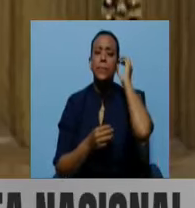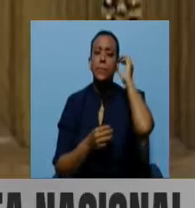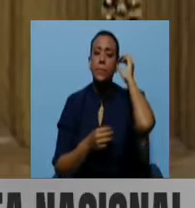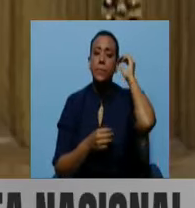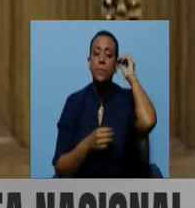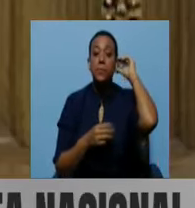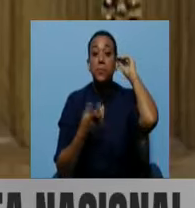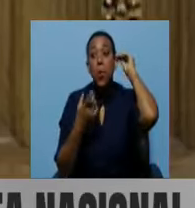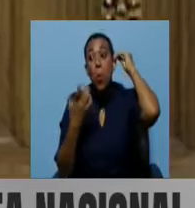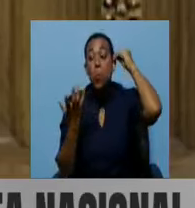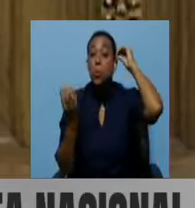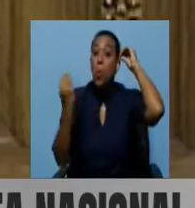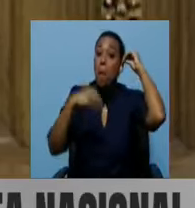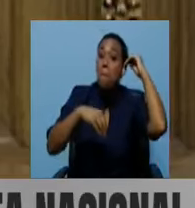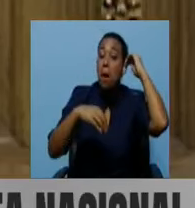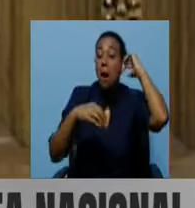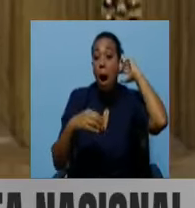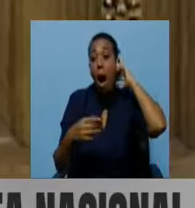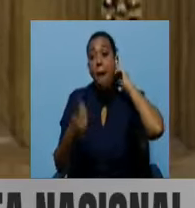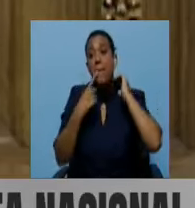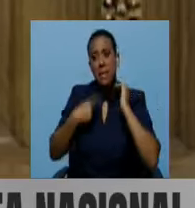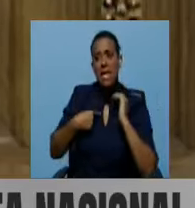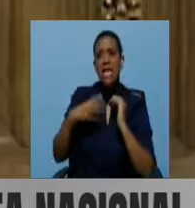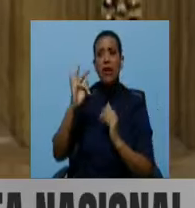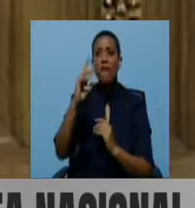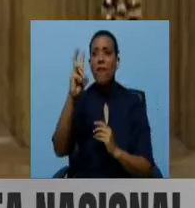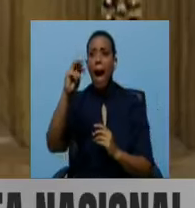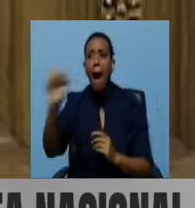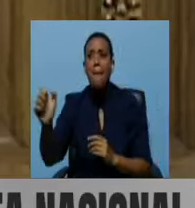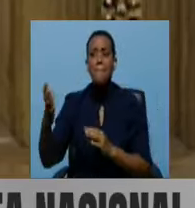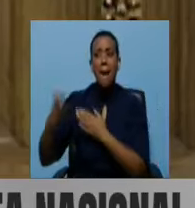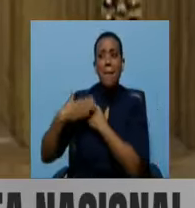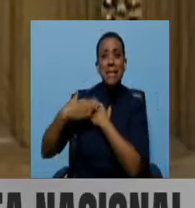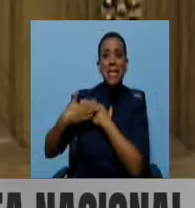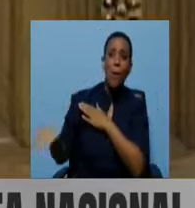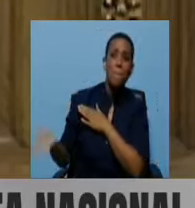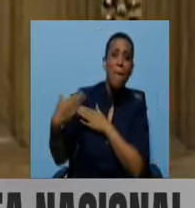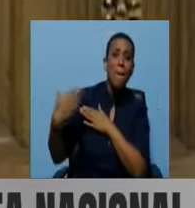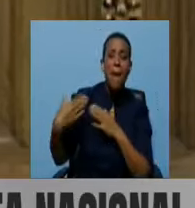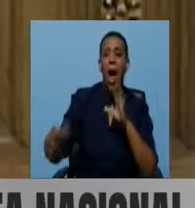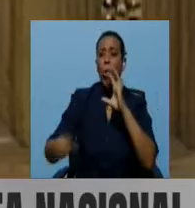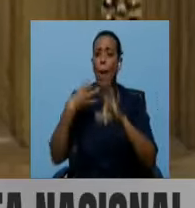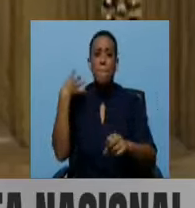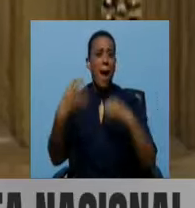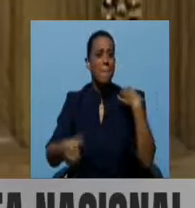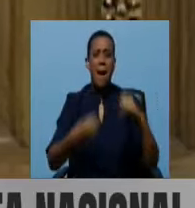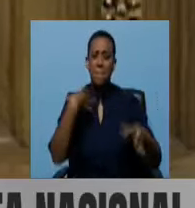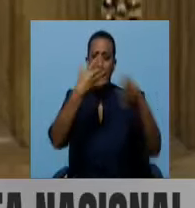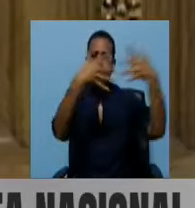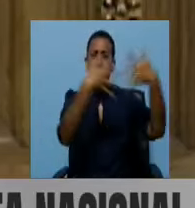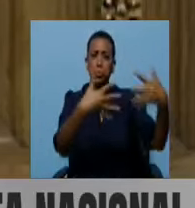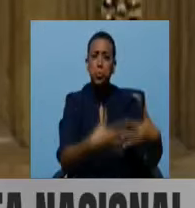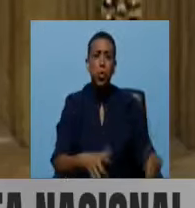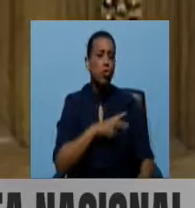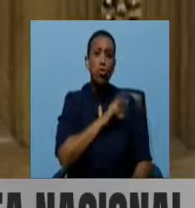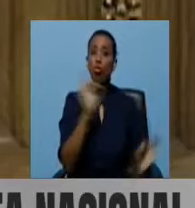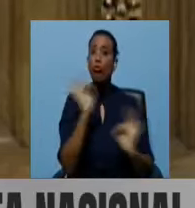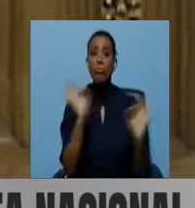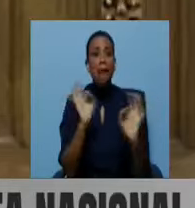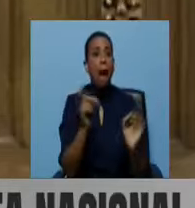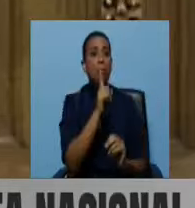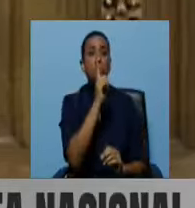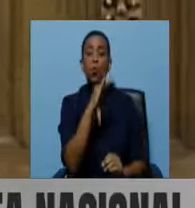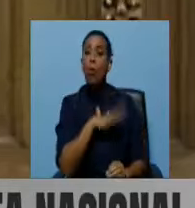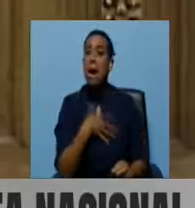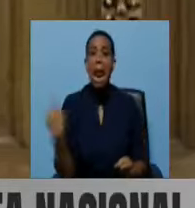quizás puedo decir alguna cosa más. Por ejemplo, me dicen, Flama, Flama, todos, ¿viste? Porque mandan muchos comentarios. Dicen, no, nosotros